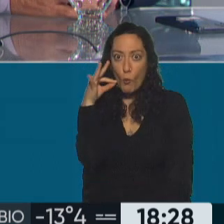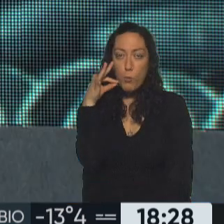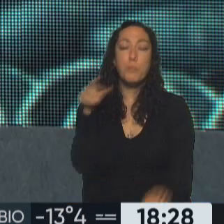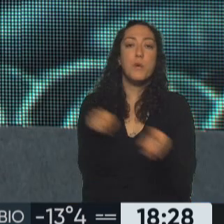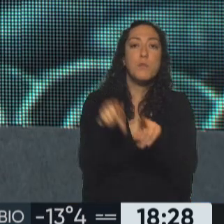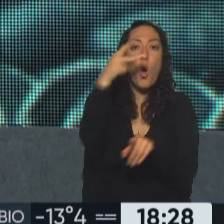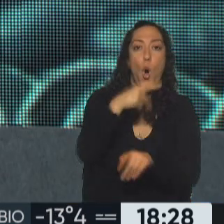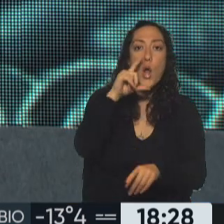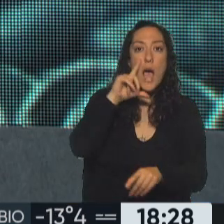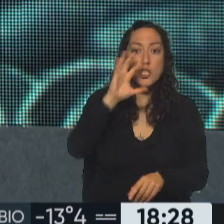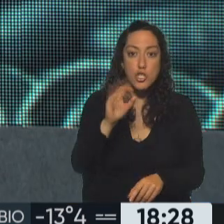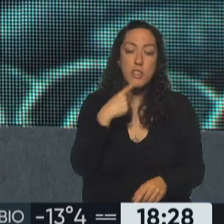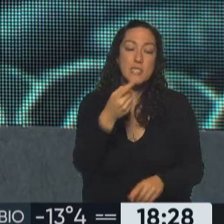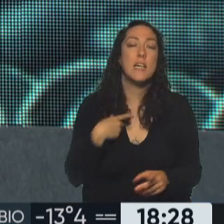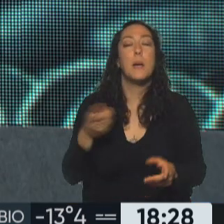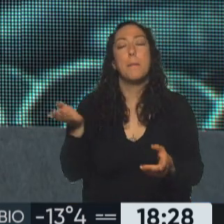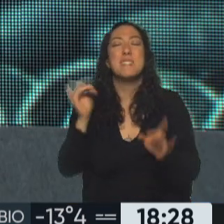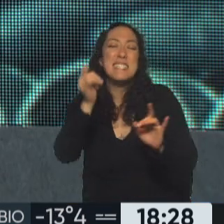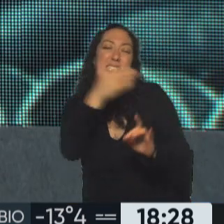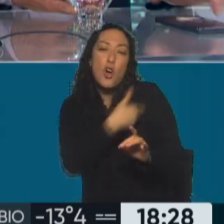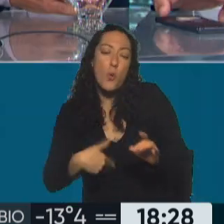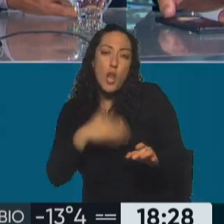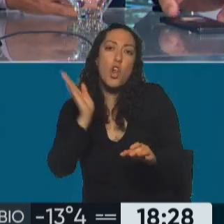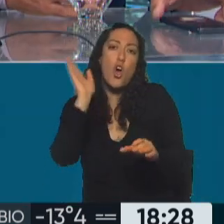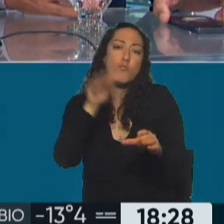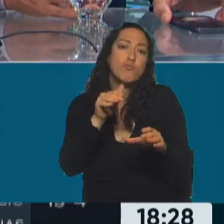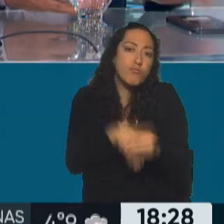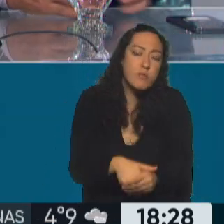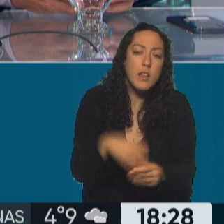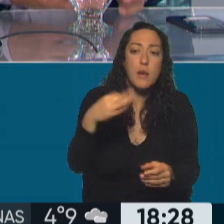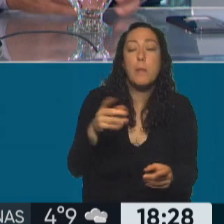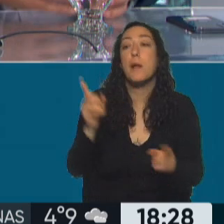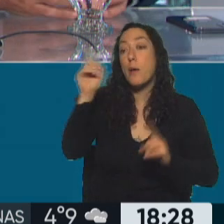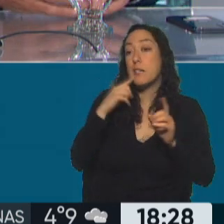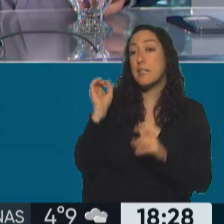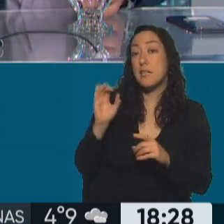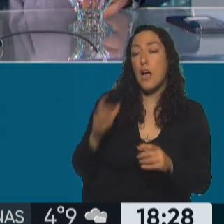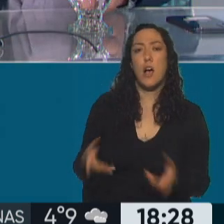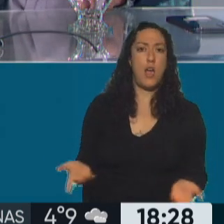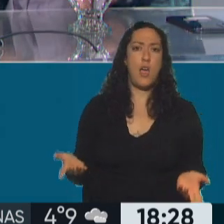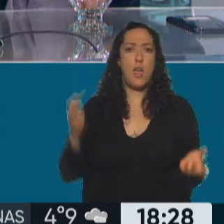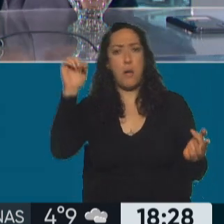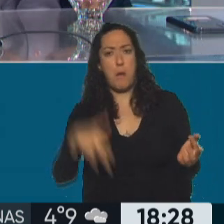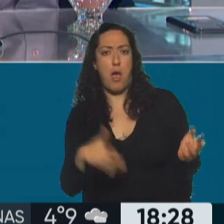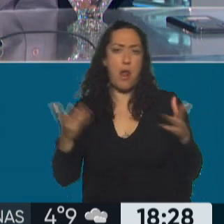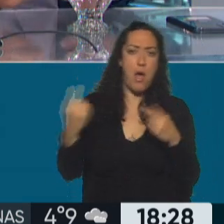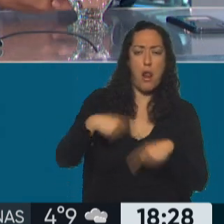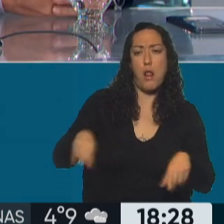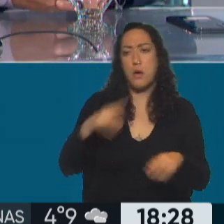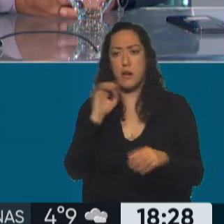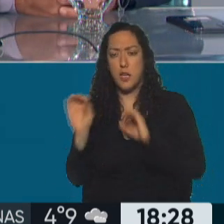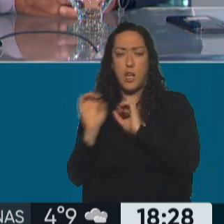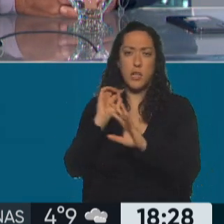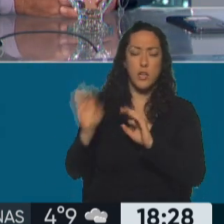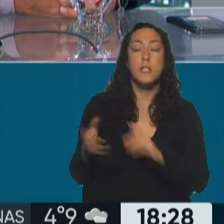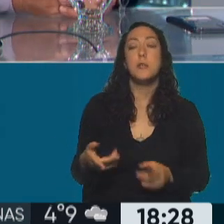controles también por parte del gobierno, ¿no? Claro, pero el gobierno solo muchas veces, vos viste que es criticado, Felicita, salen rápidamente el plan. Incluso, bueno, uno que imagínate viene